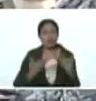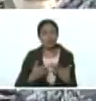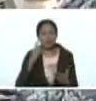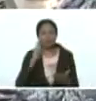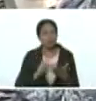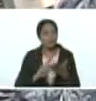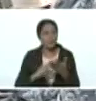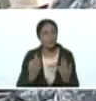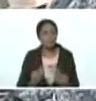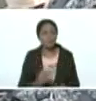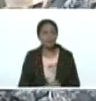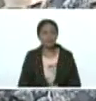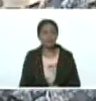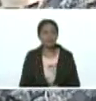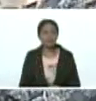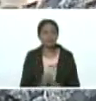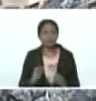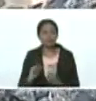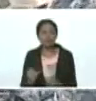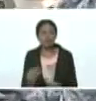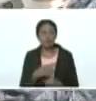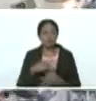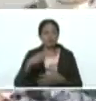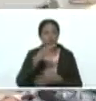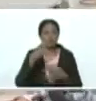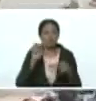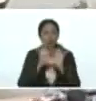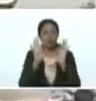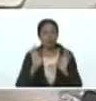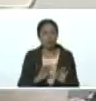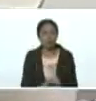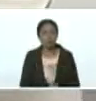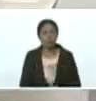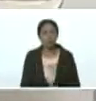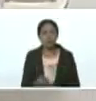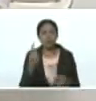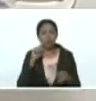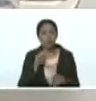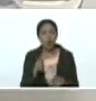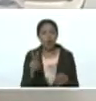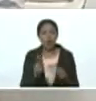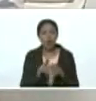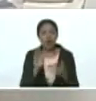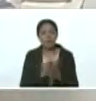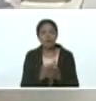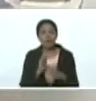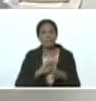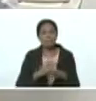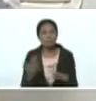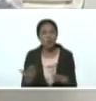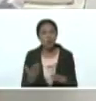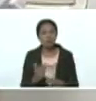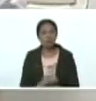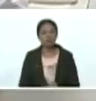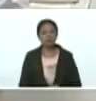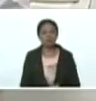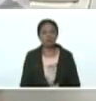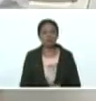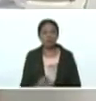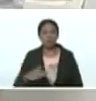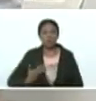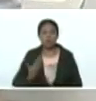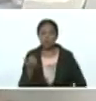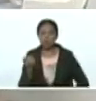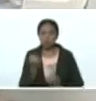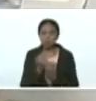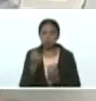Verdaderamente. Esto nos llena el alma, almiranta, gobernadora. Nos llena el alma poder aportar, aunque